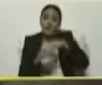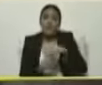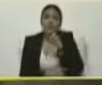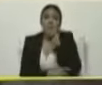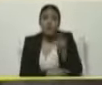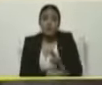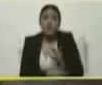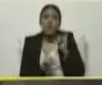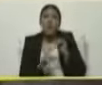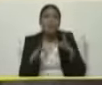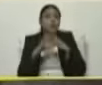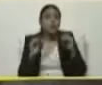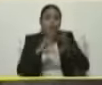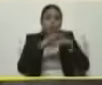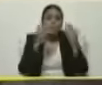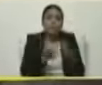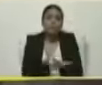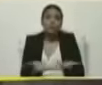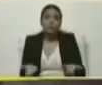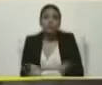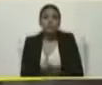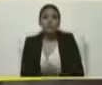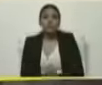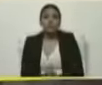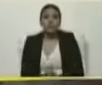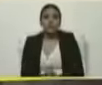En Venezuela y en la humanidad.